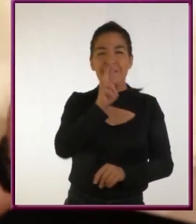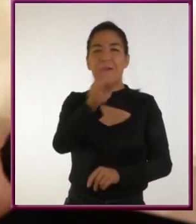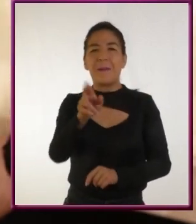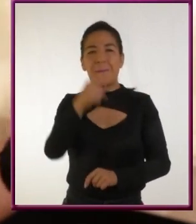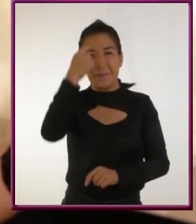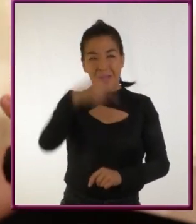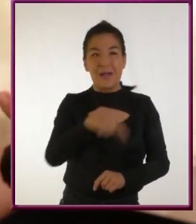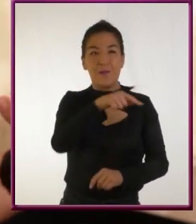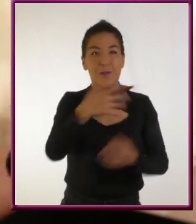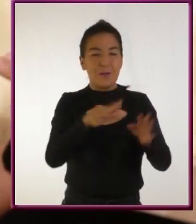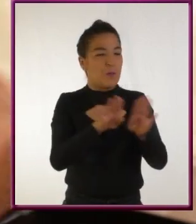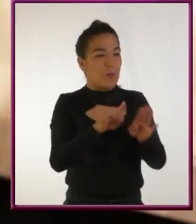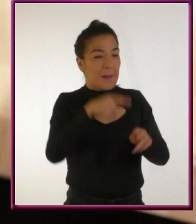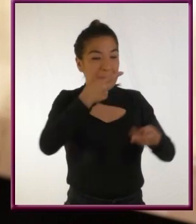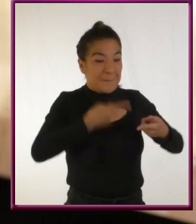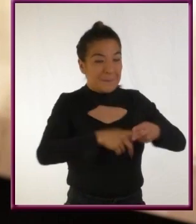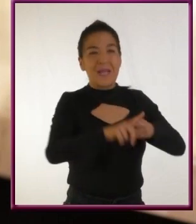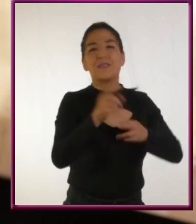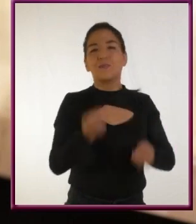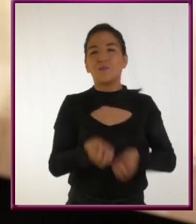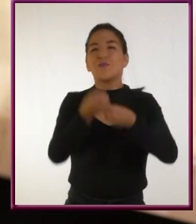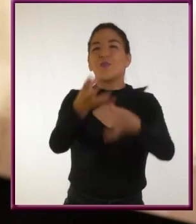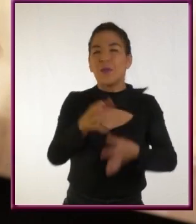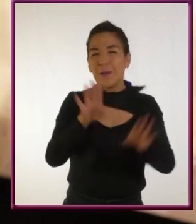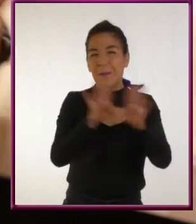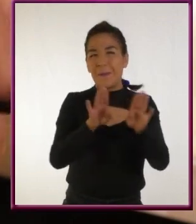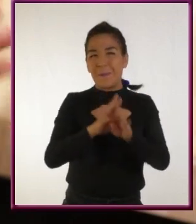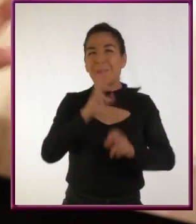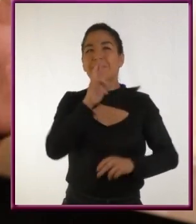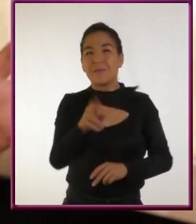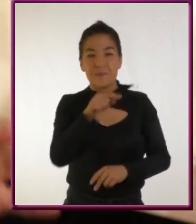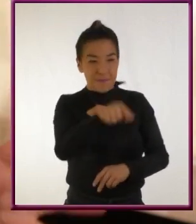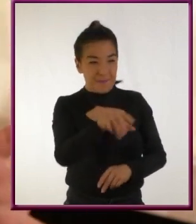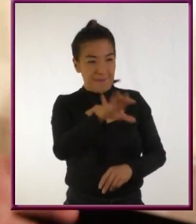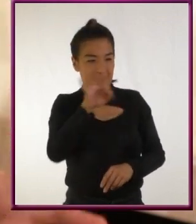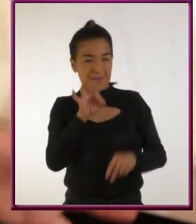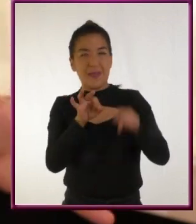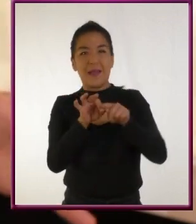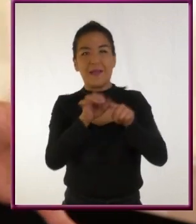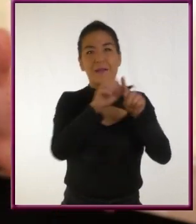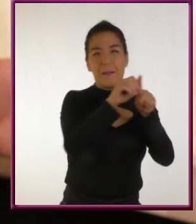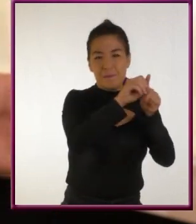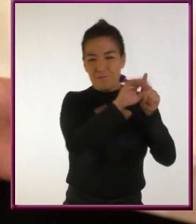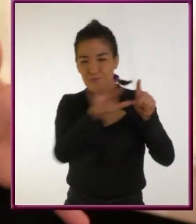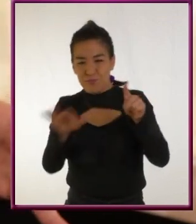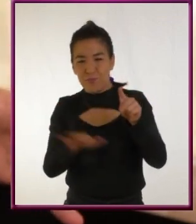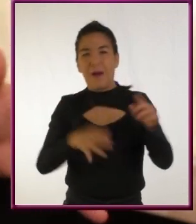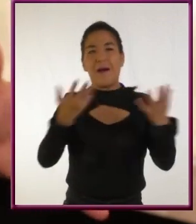pistas iniciales que le dan a uno en un sudoku, pues básicamente como